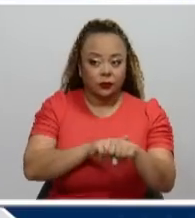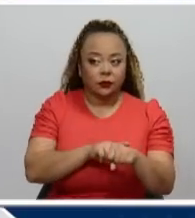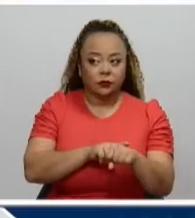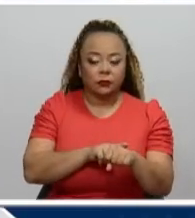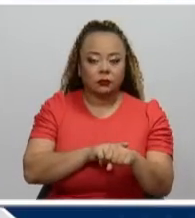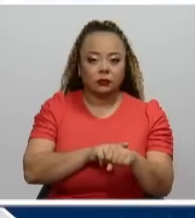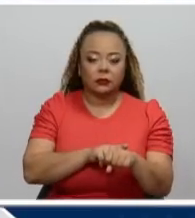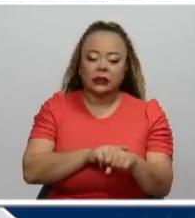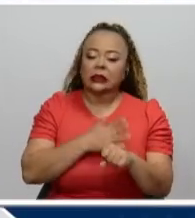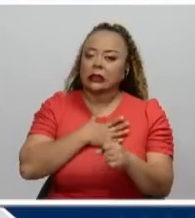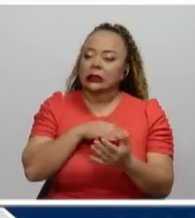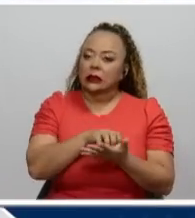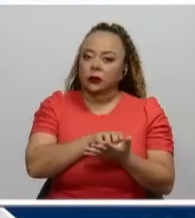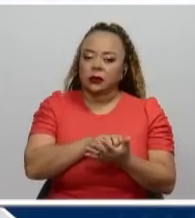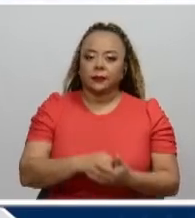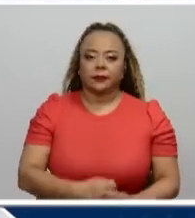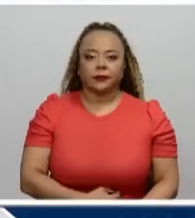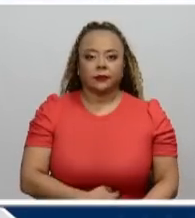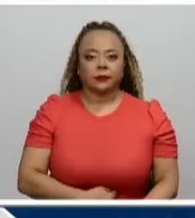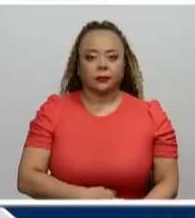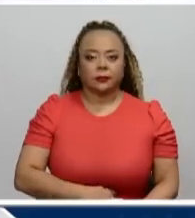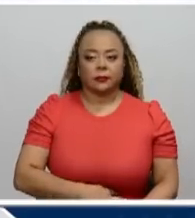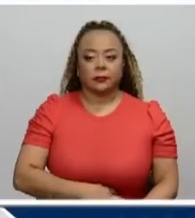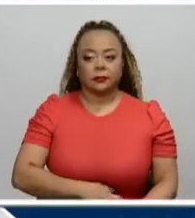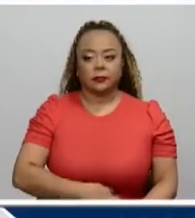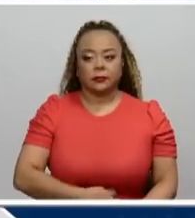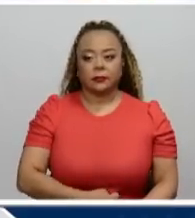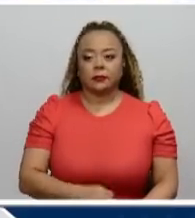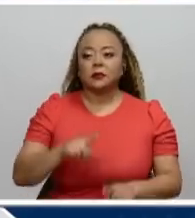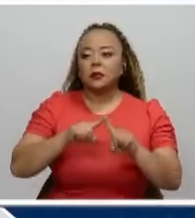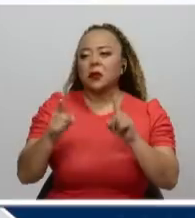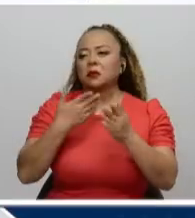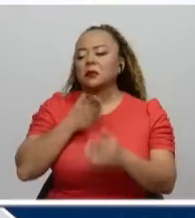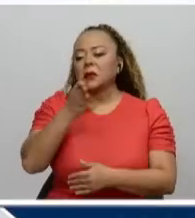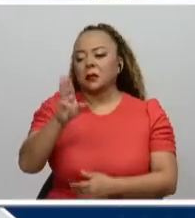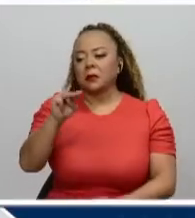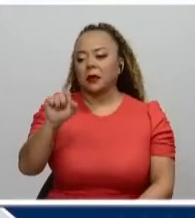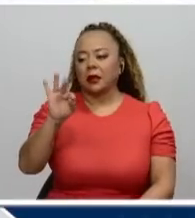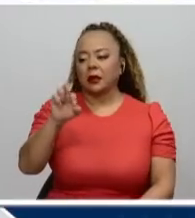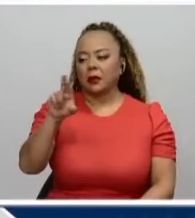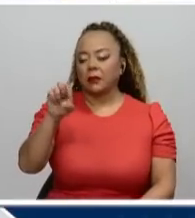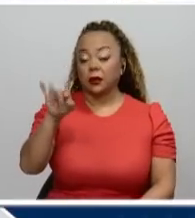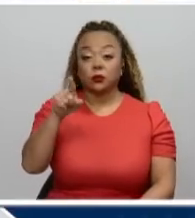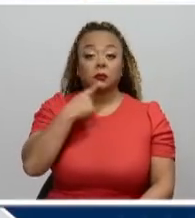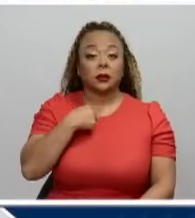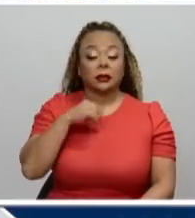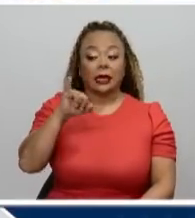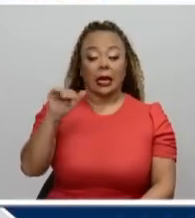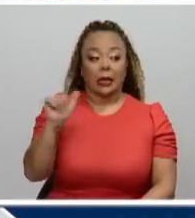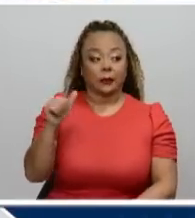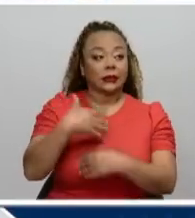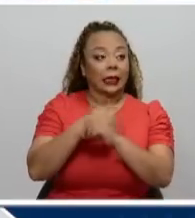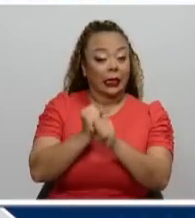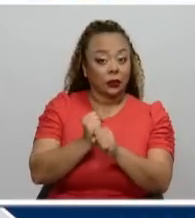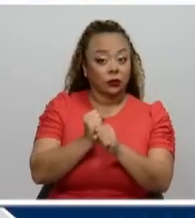me dejan mis dudas Sí sí pero él ha hecho